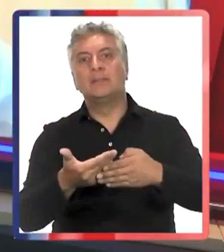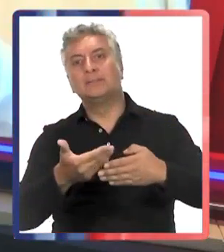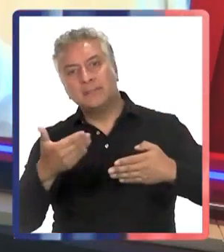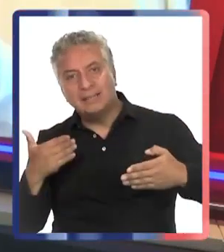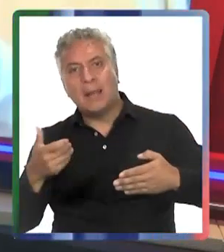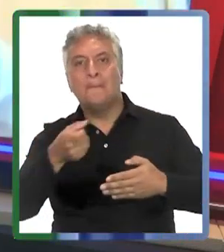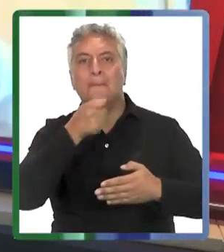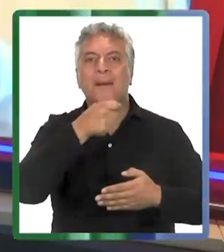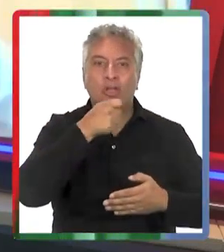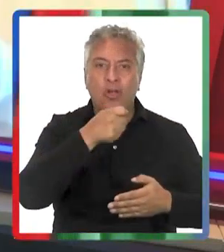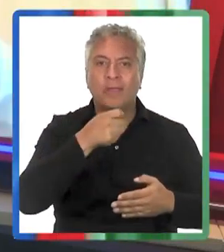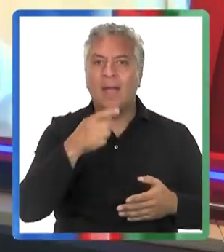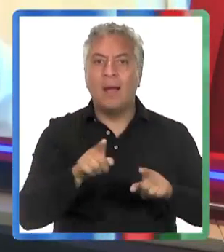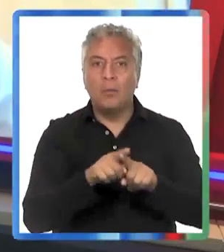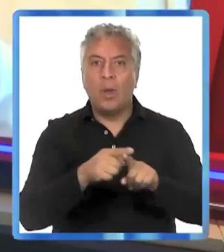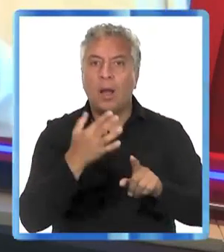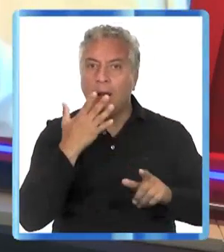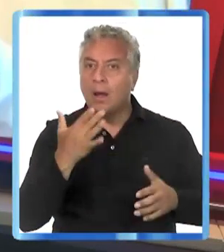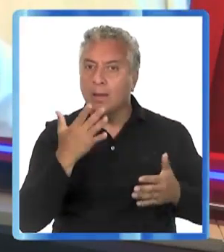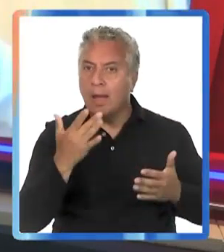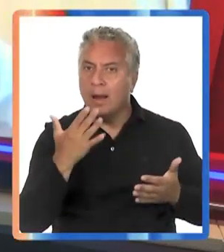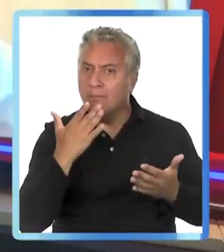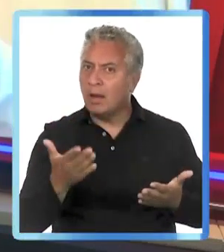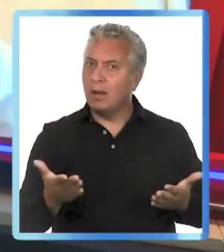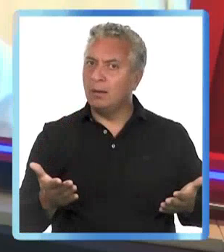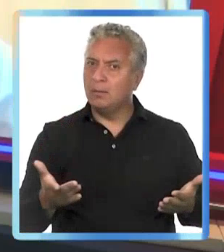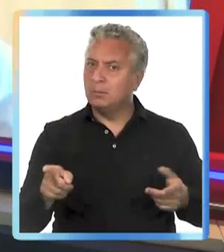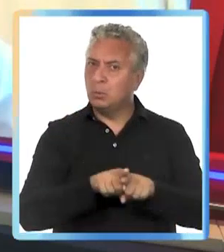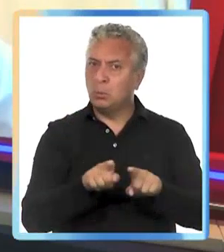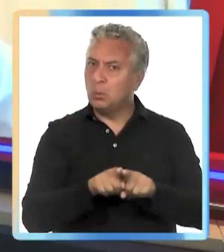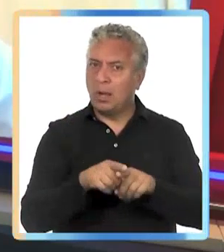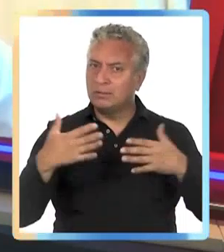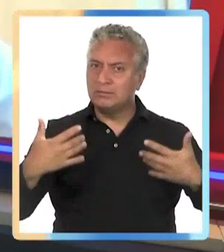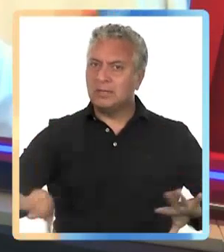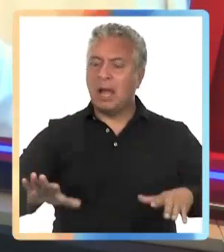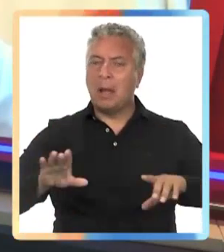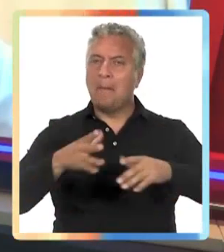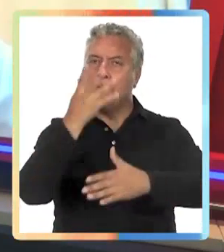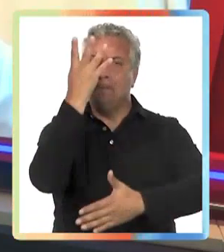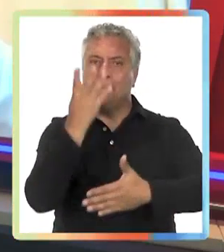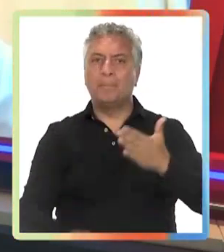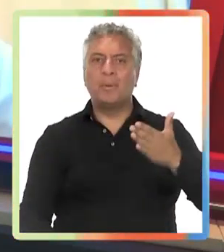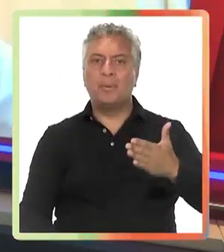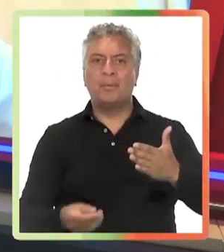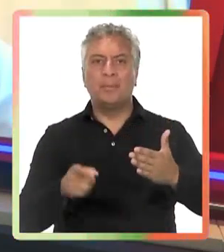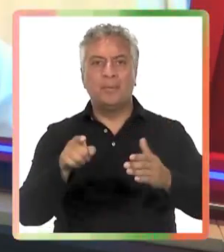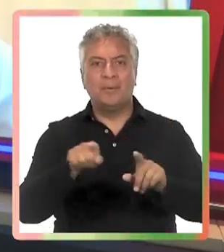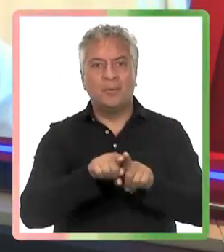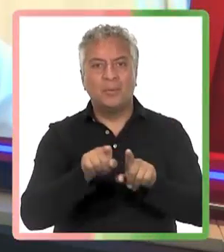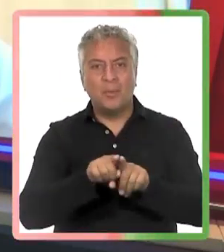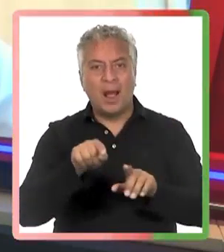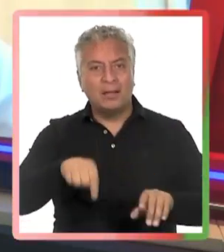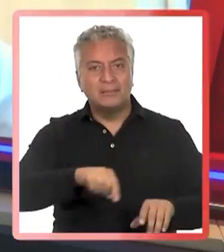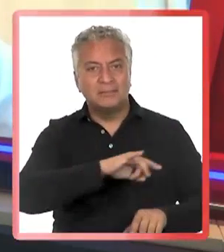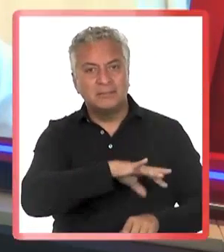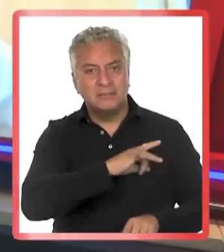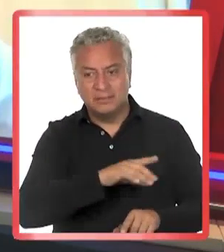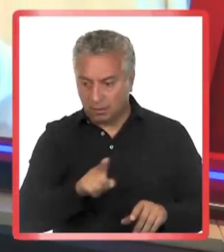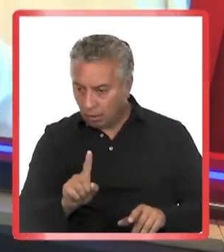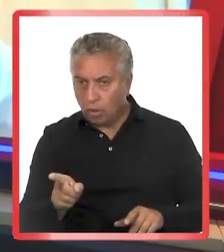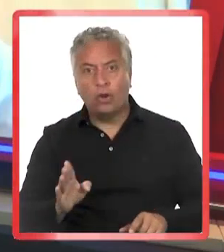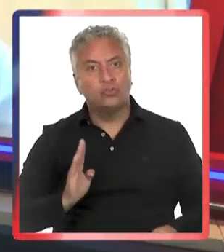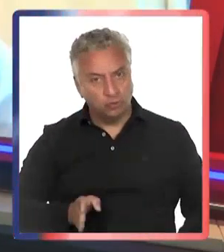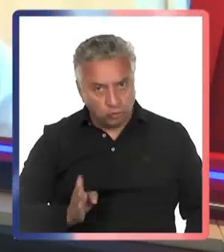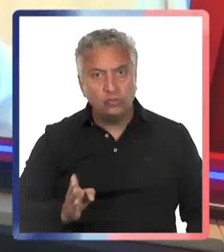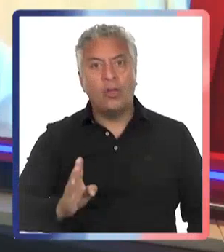la pandemia, típica frase de periodista, y el lenguaje instala realidades, como si ya nos hubiésemos desentendido de esto, como si en nuestro